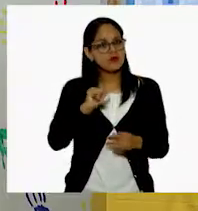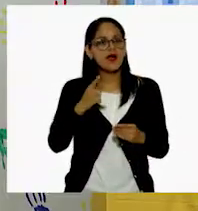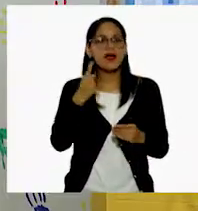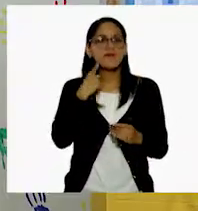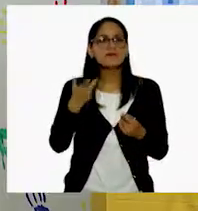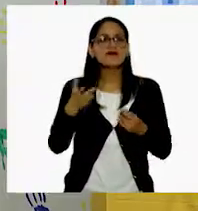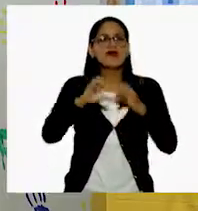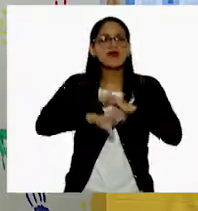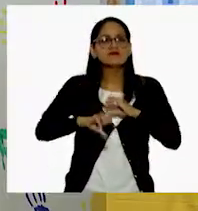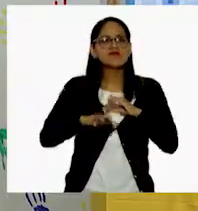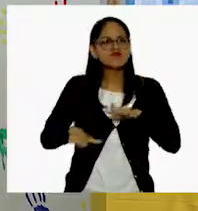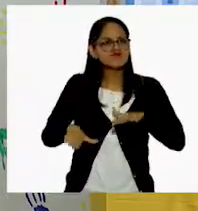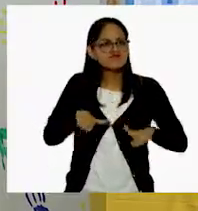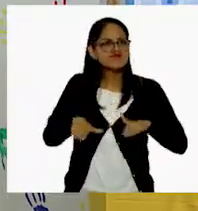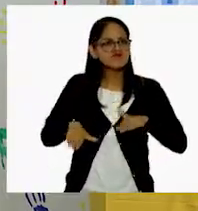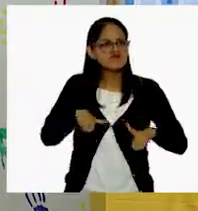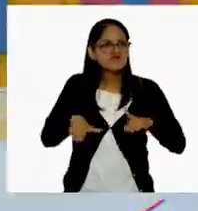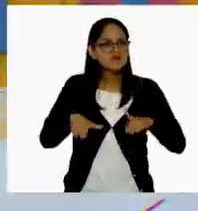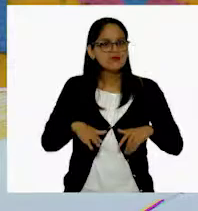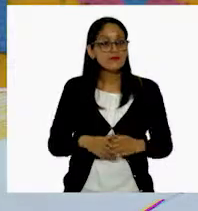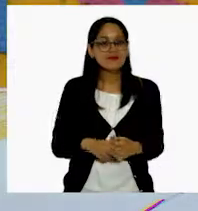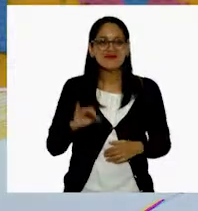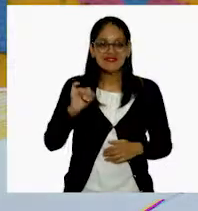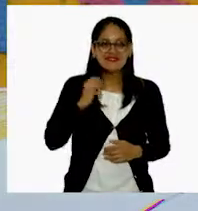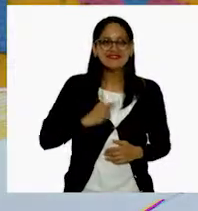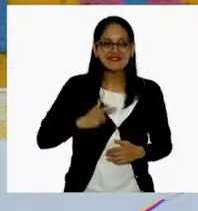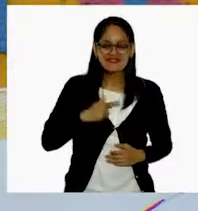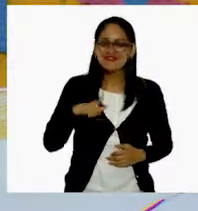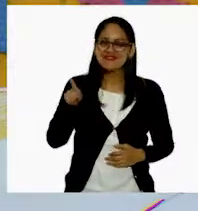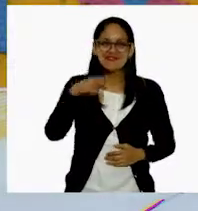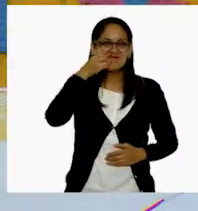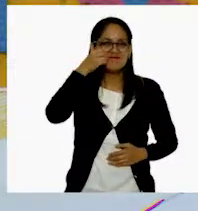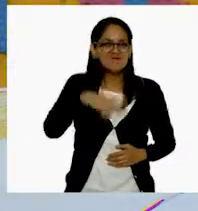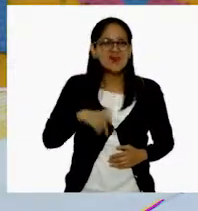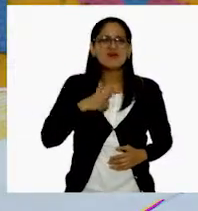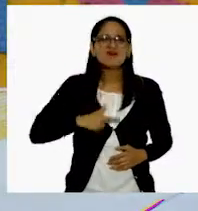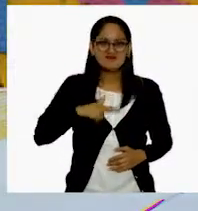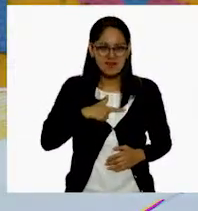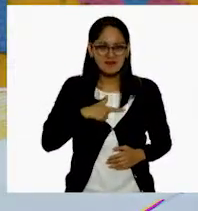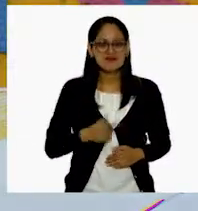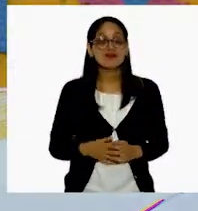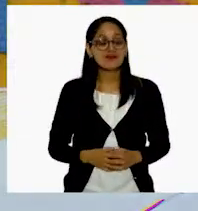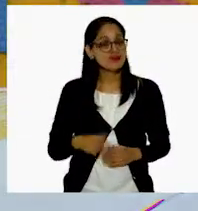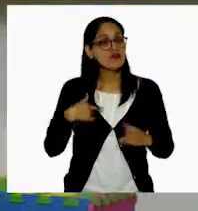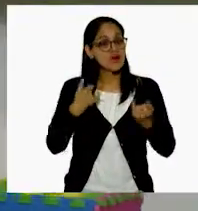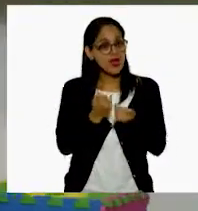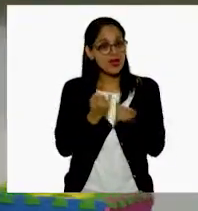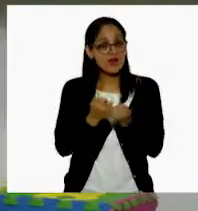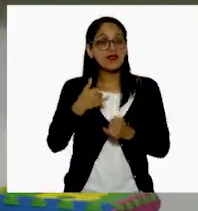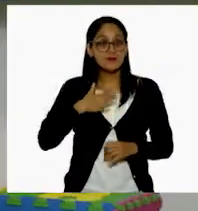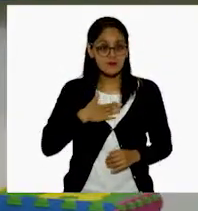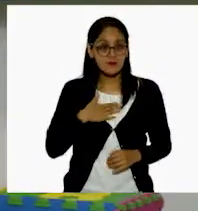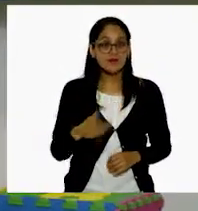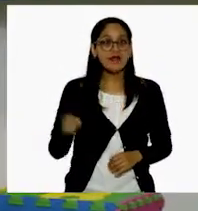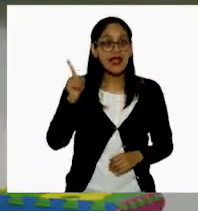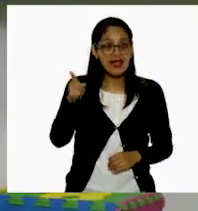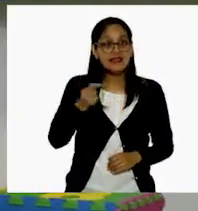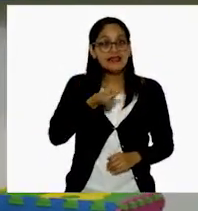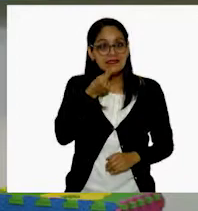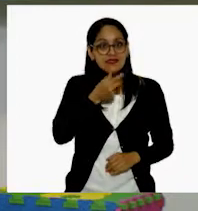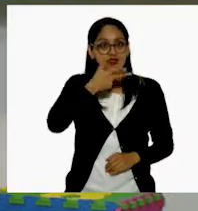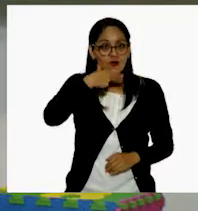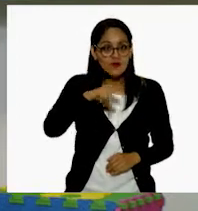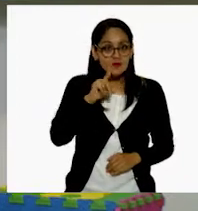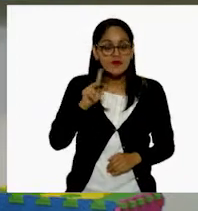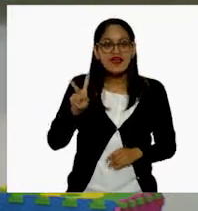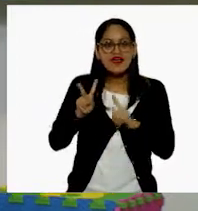rapeando? ¡Uy! ¡A mí me encantaría! Igual a mí. Y yo conozco a la niña y al niño